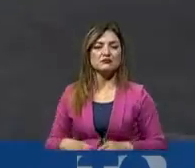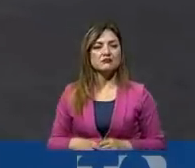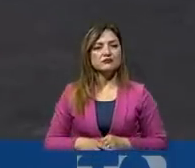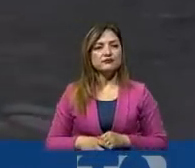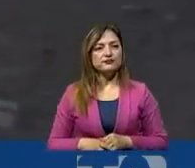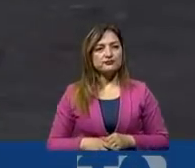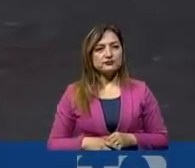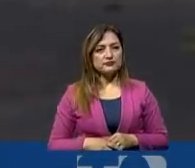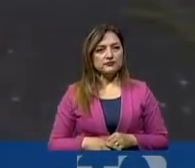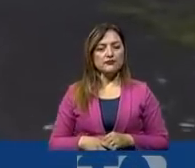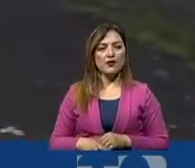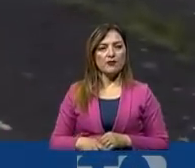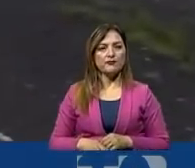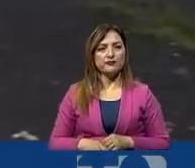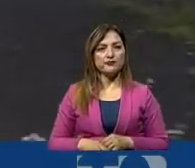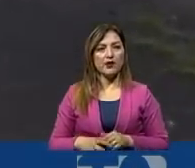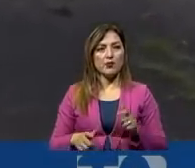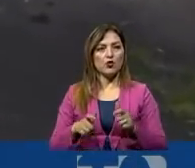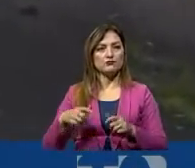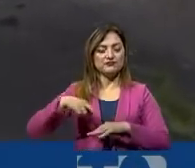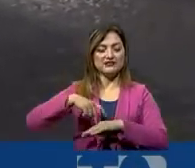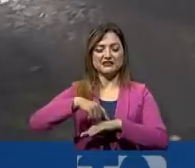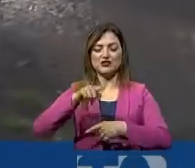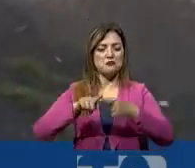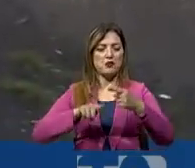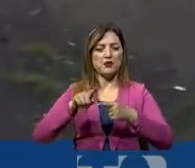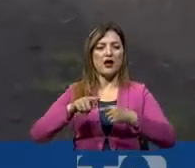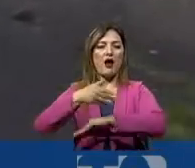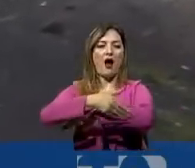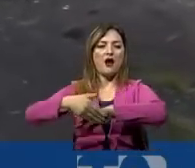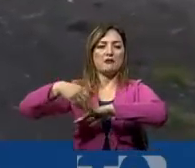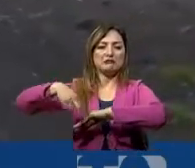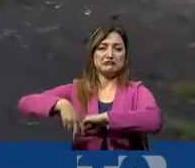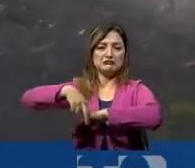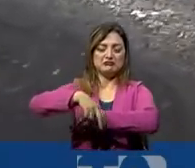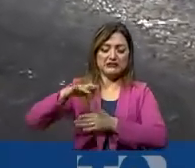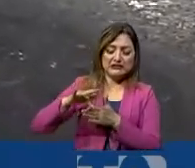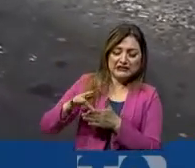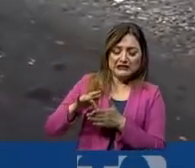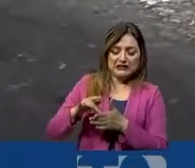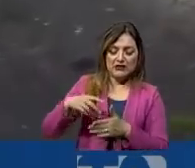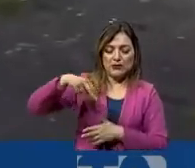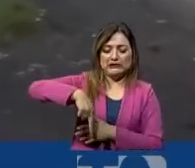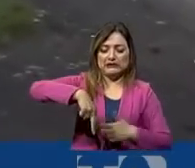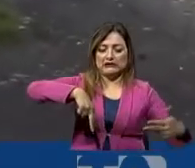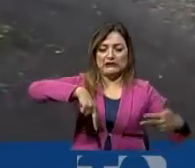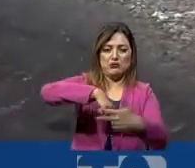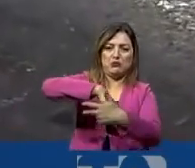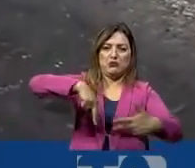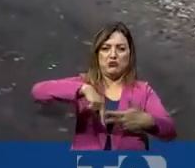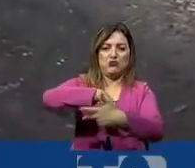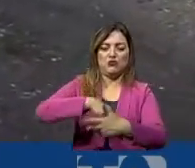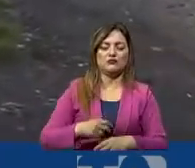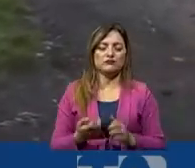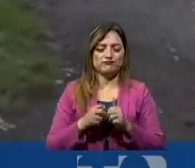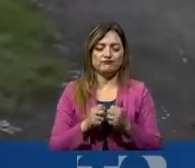gente tiene que caminar por la calle, corriendo riesgo justamente porque pasan los vehículos. Esa es otra de las problemáticas precisamente por la